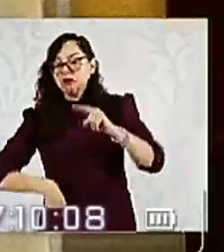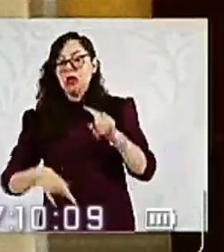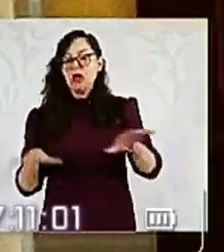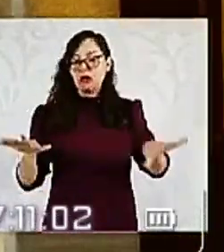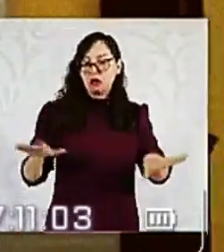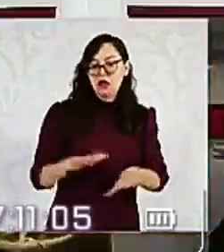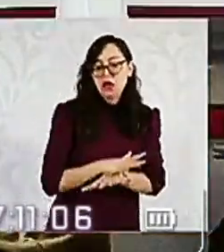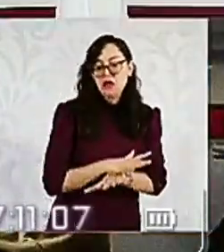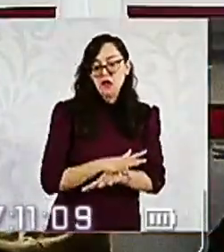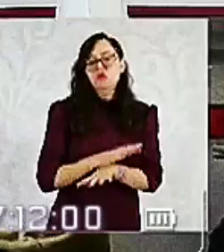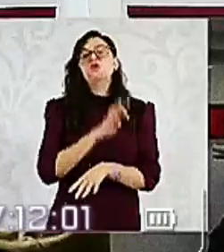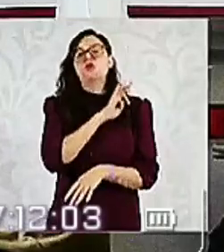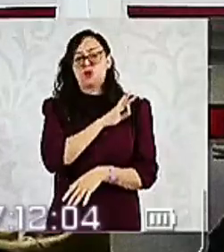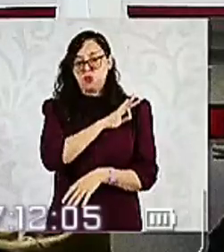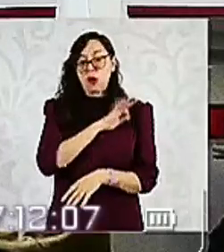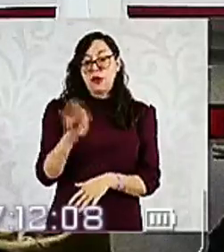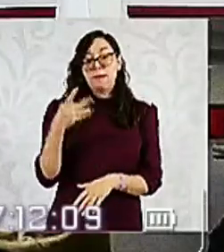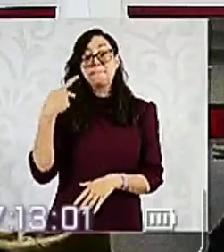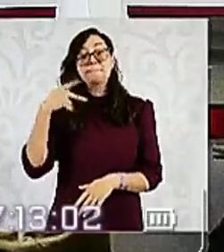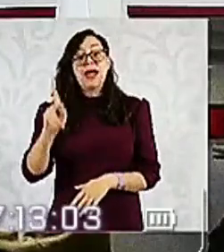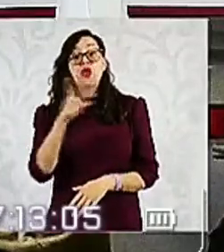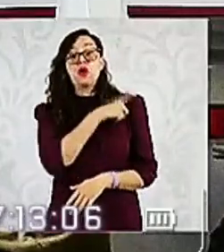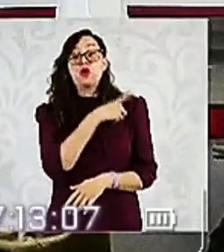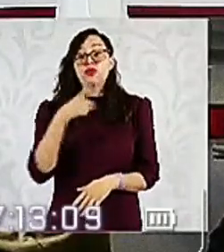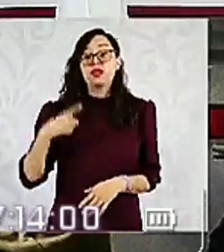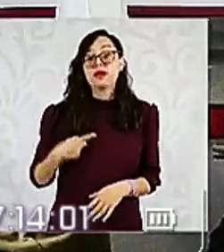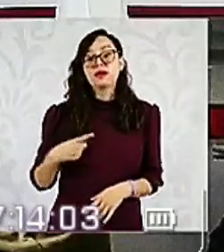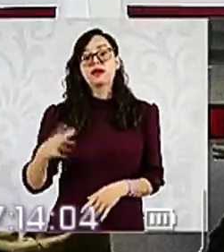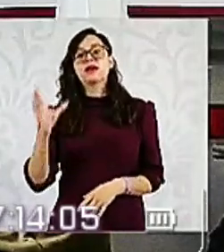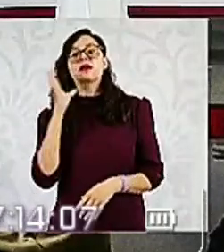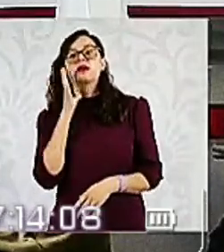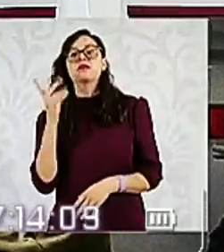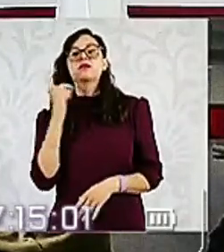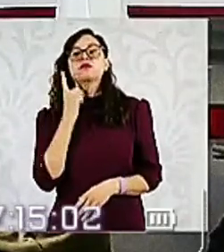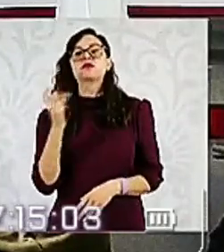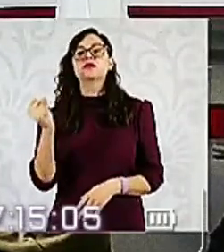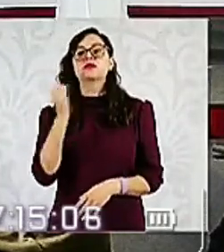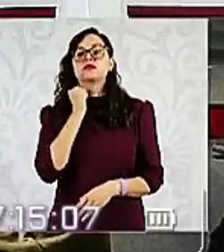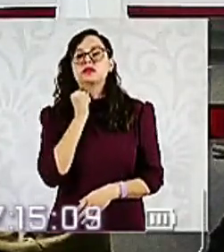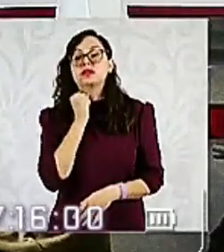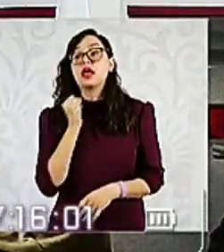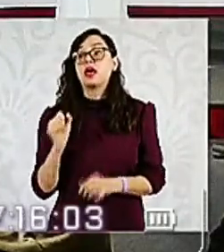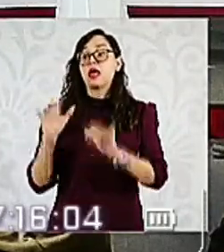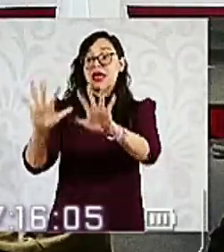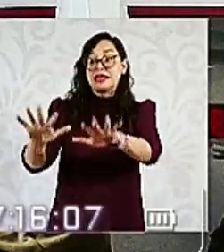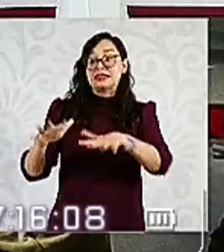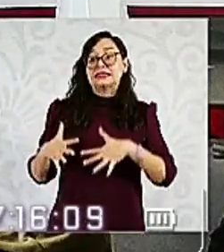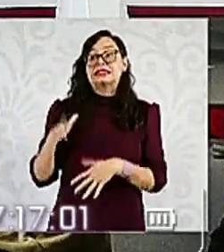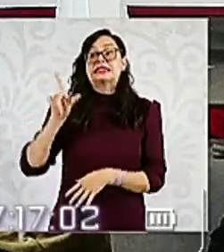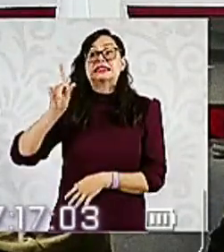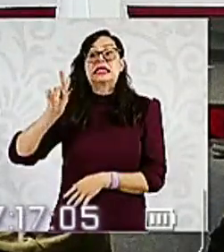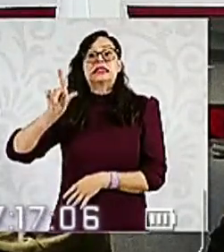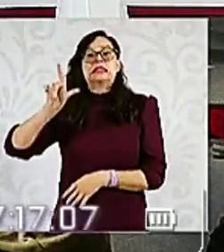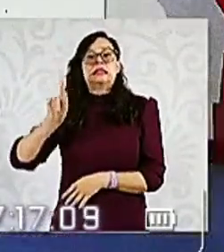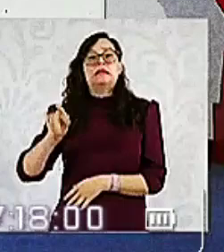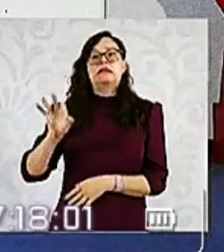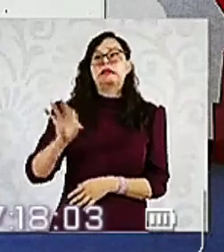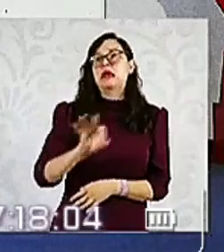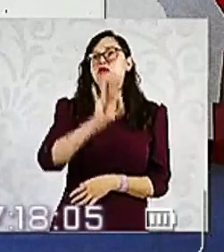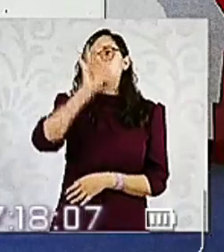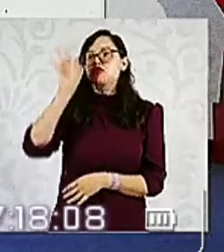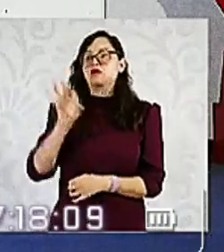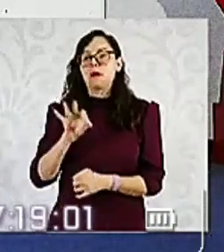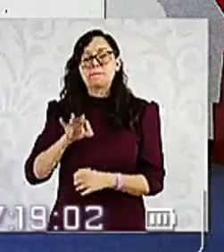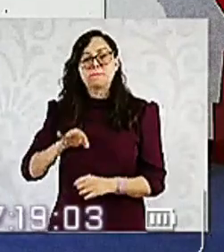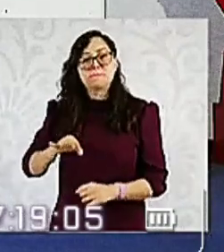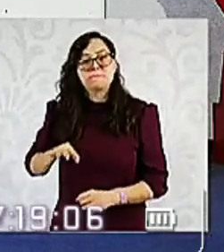de la misma, se requiere que el Congreso de la Unión, por el voto de las 2/3 partes de los individuos